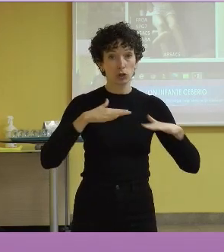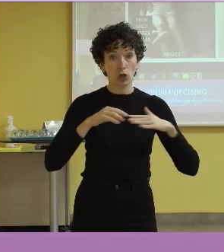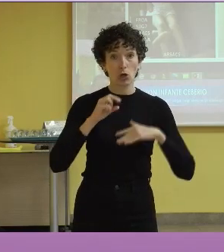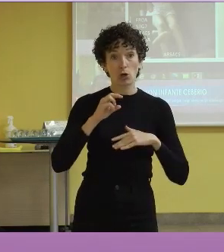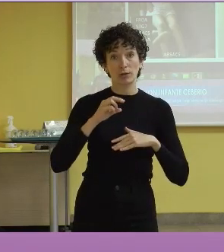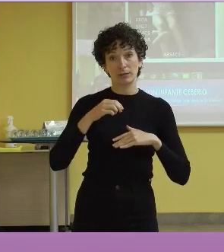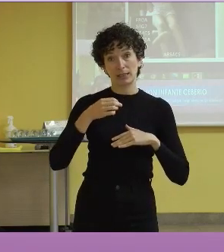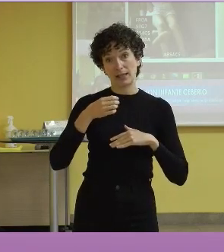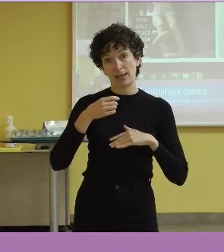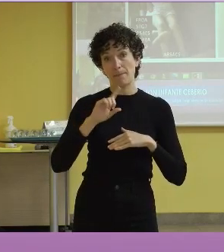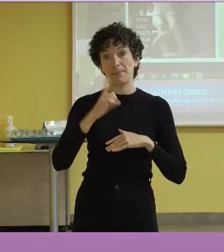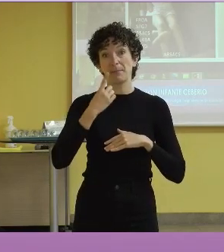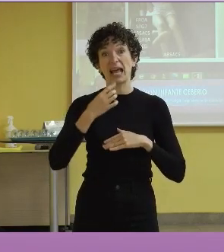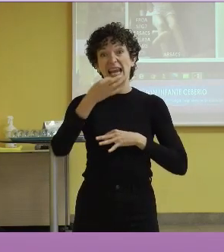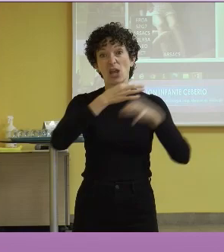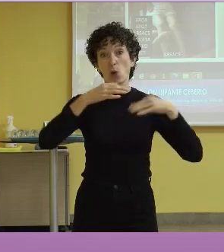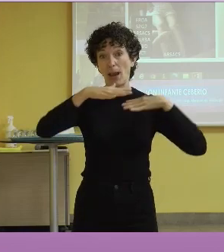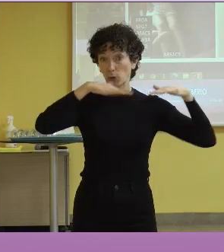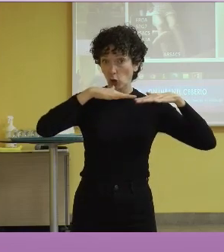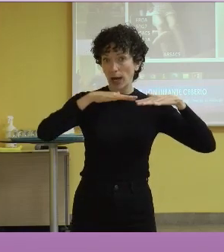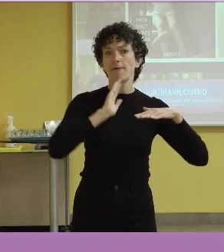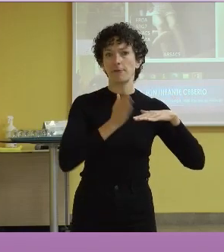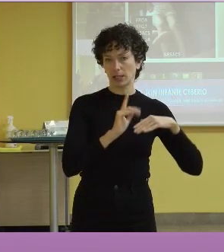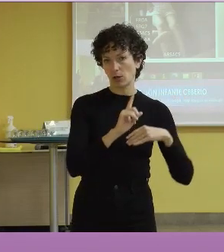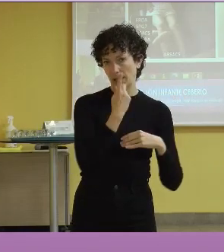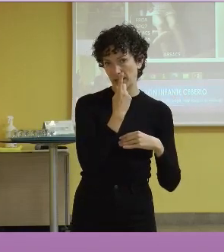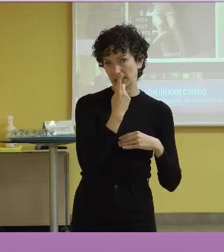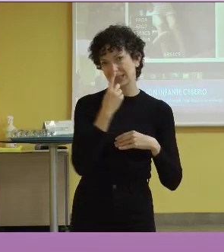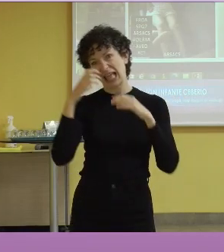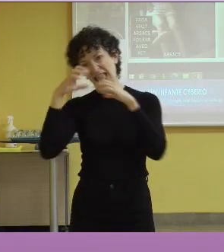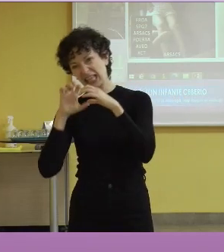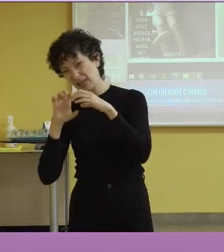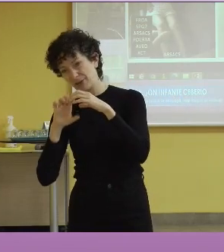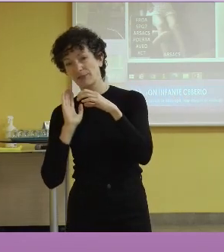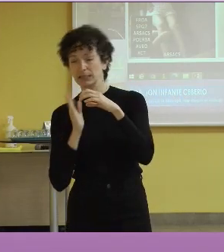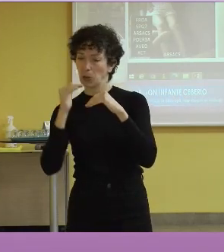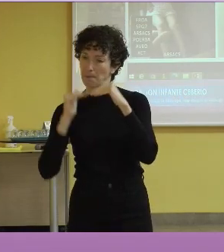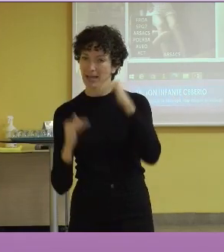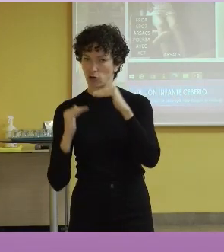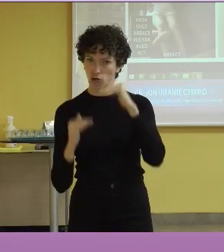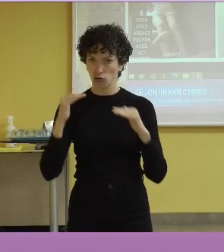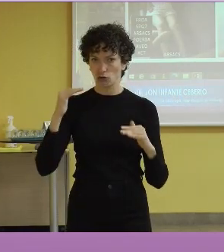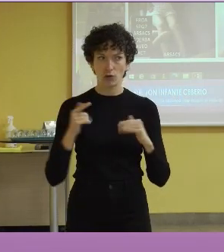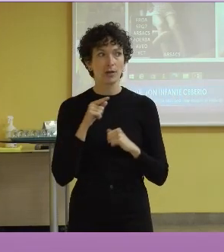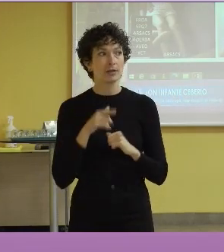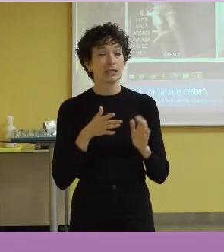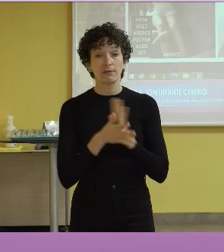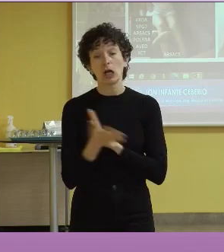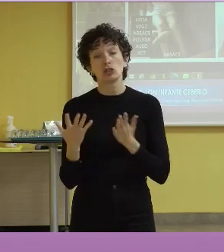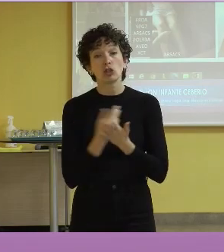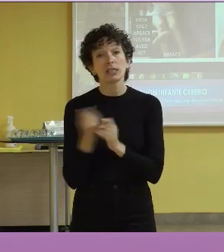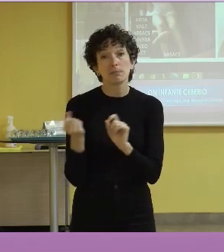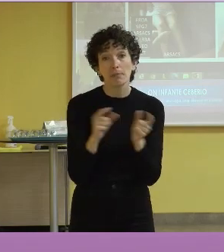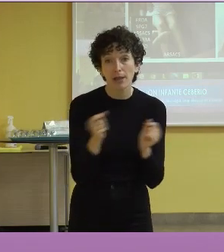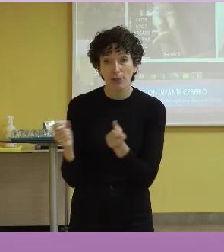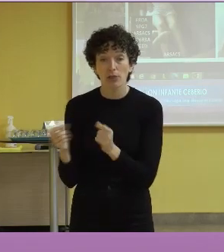primera motoneurona, Damos la vuelta. más que afectación cerebelosa. Es decir, dentro de que todas se parecen, pues